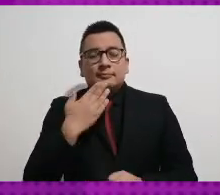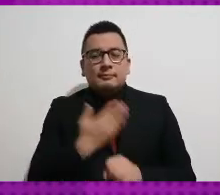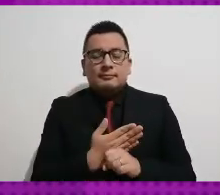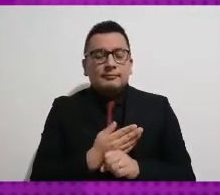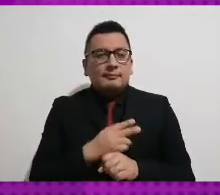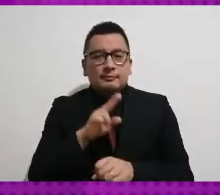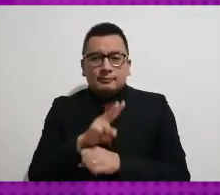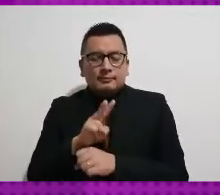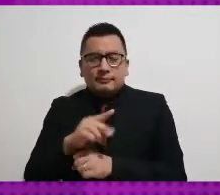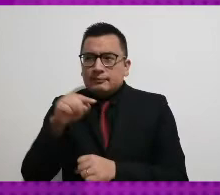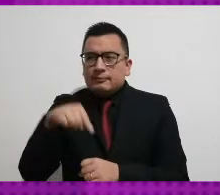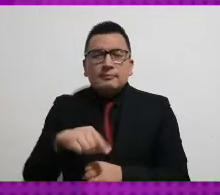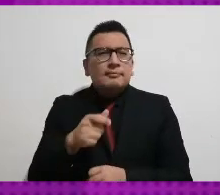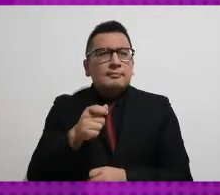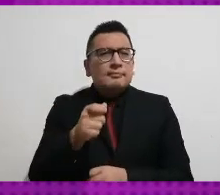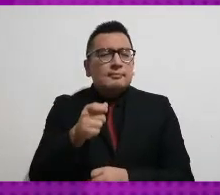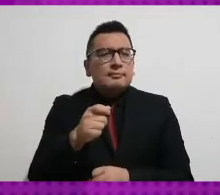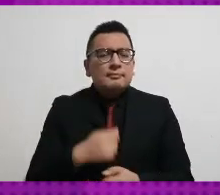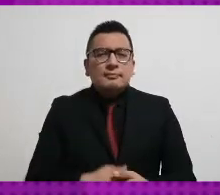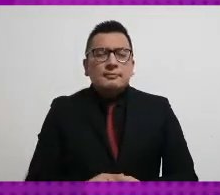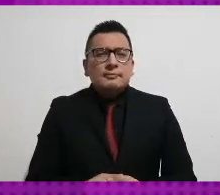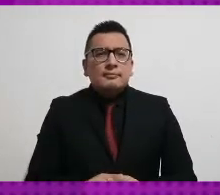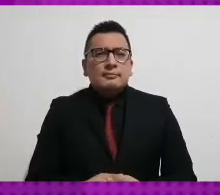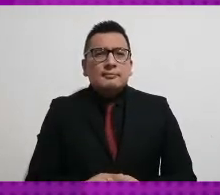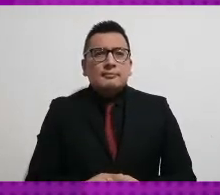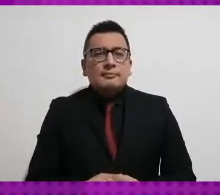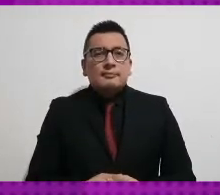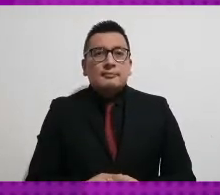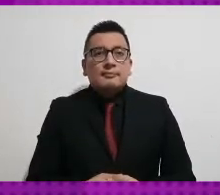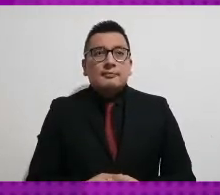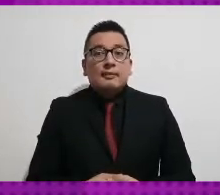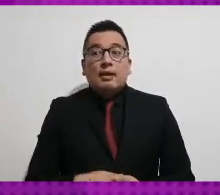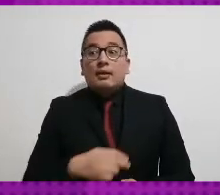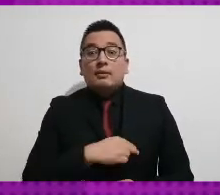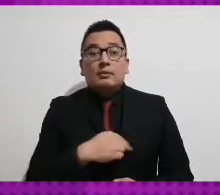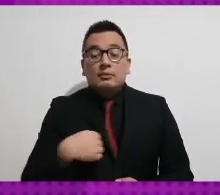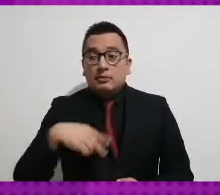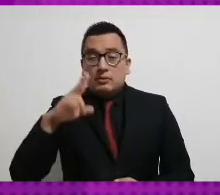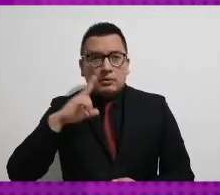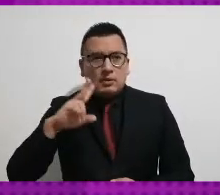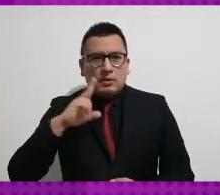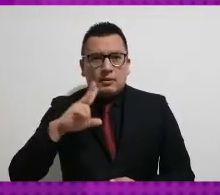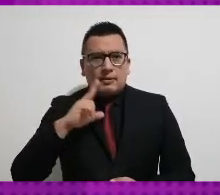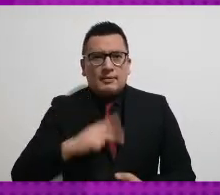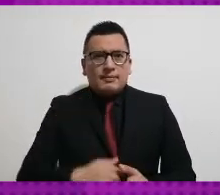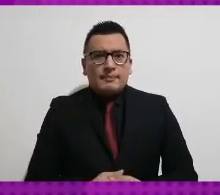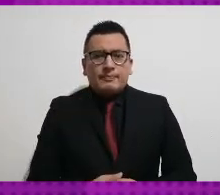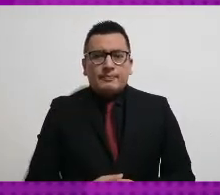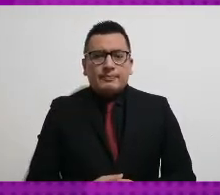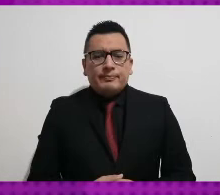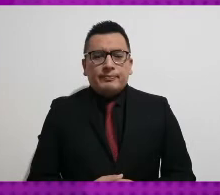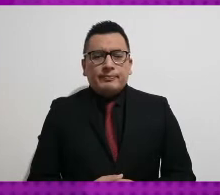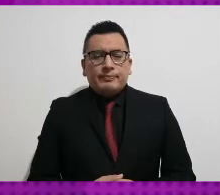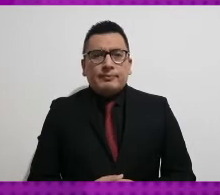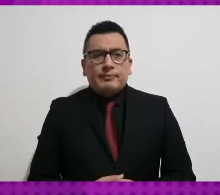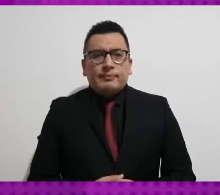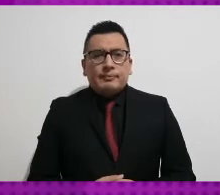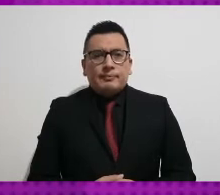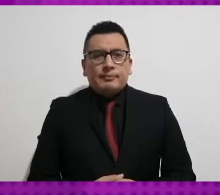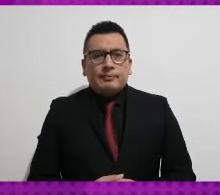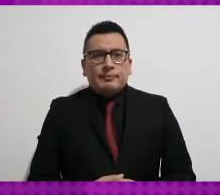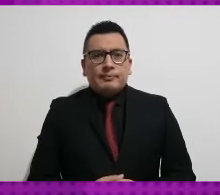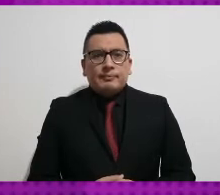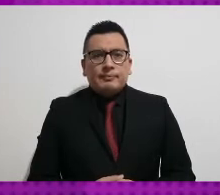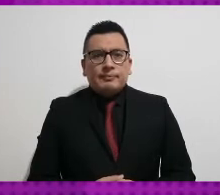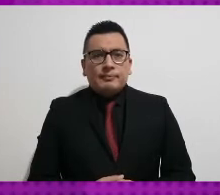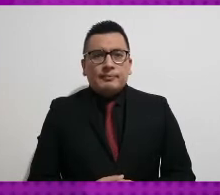de auditoría aquí en la Contraloría tiene mucho que ver con esta auditoría de cumplimiento que decíamos la vez